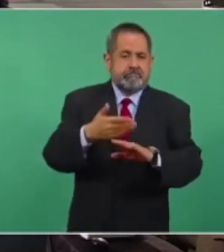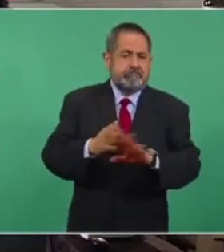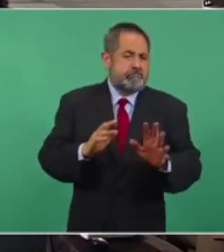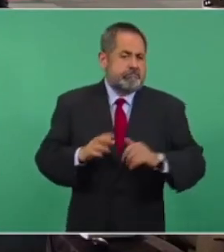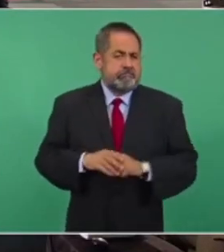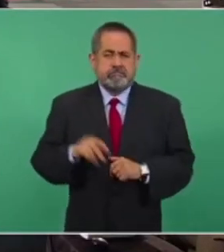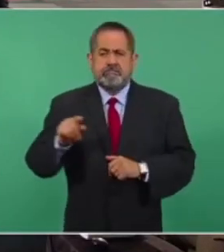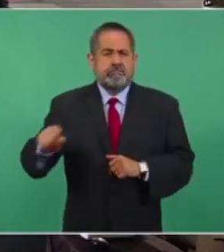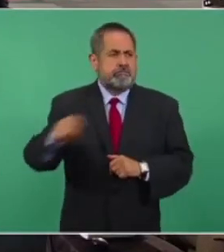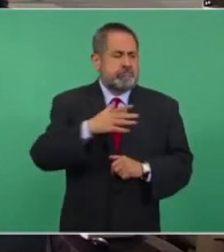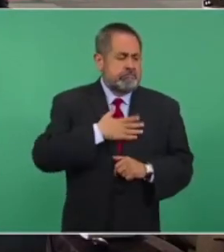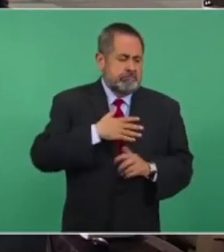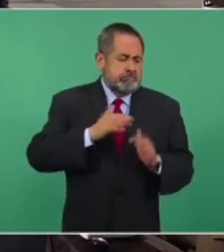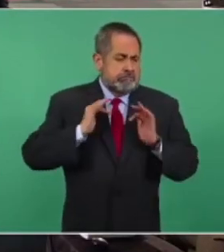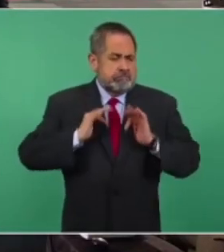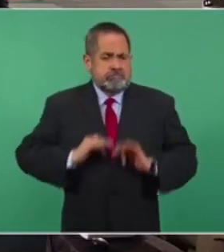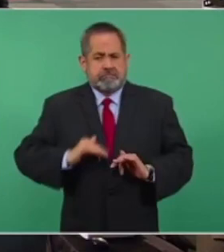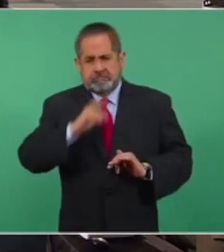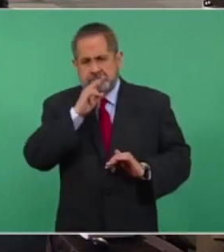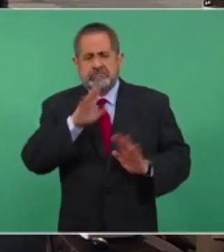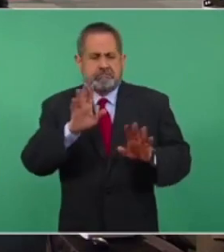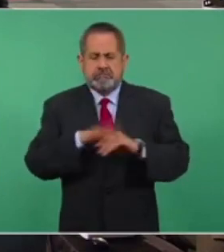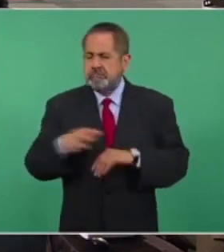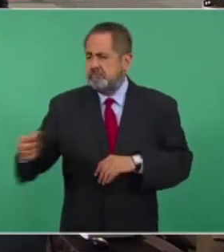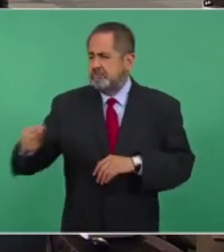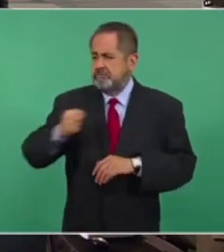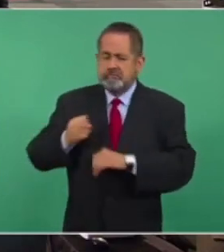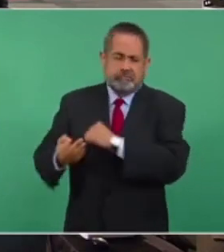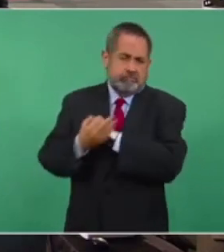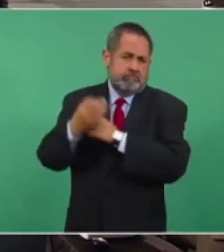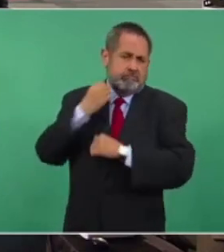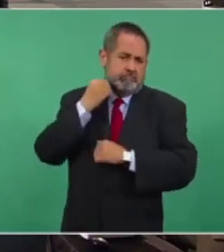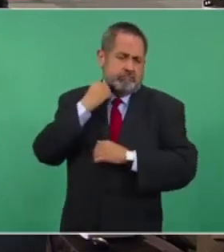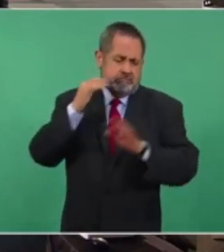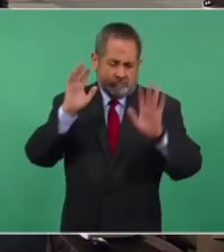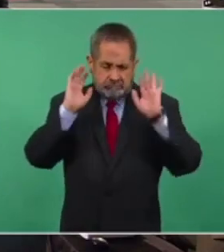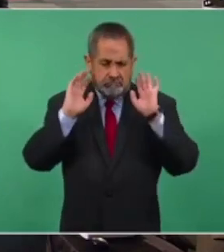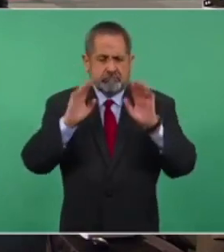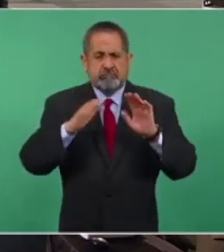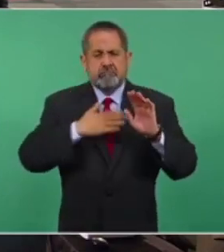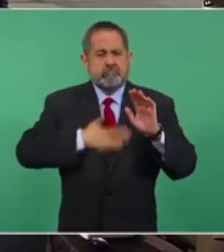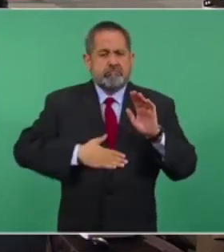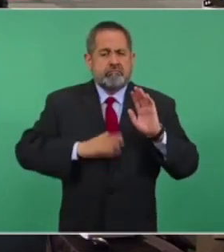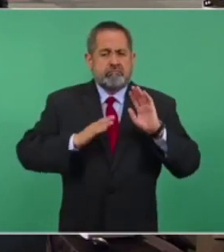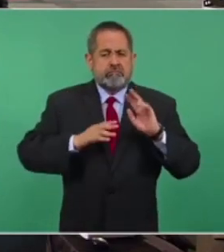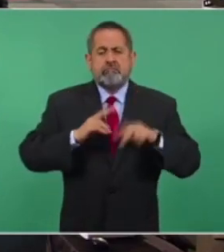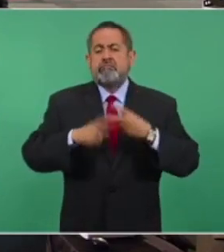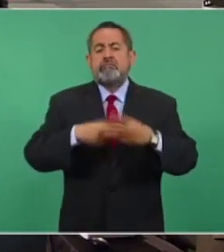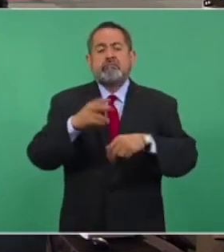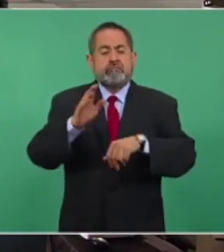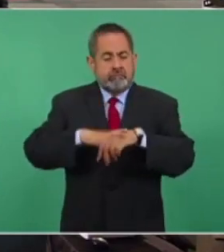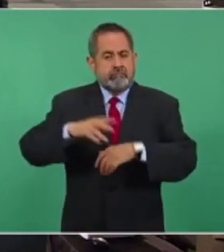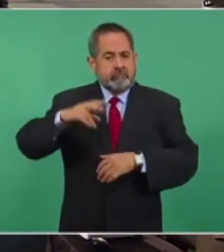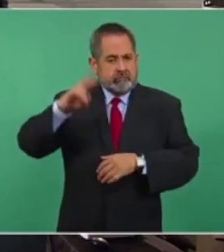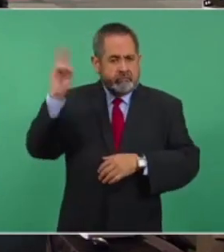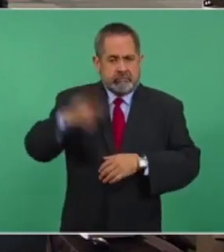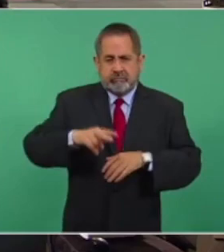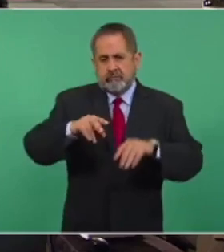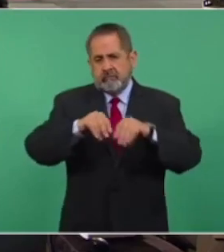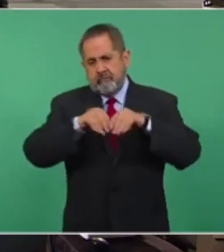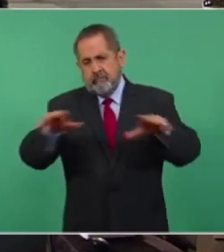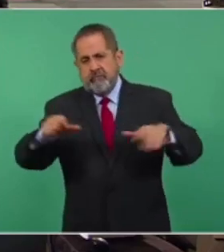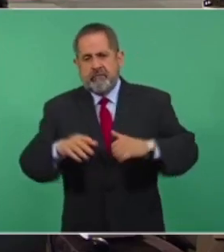preocuparse, se tiene que defender y al final se tiene que saber la verdad.